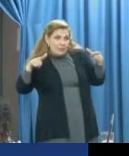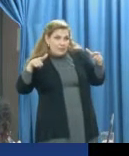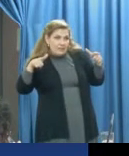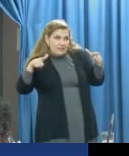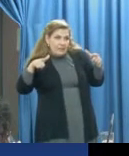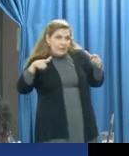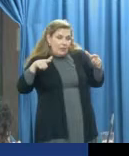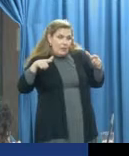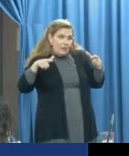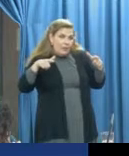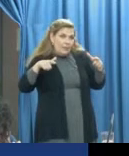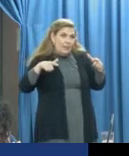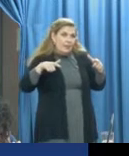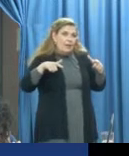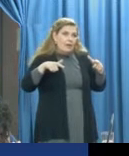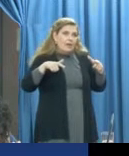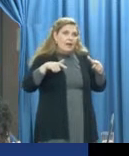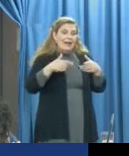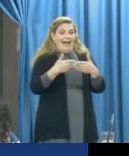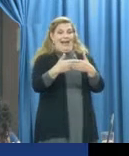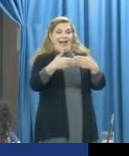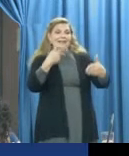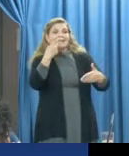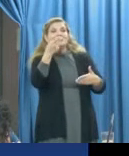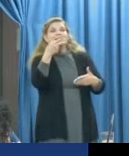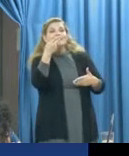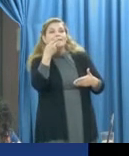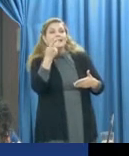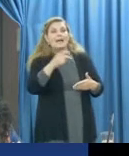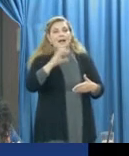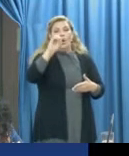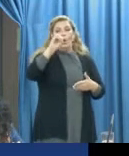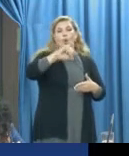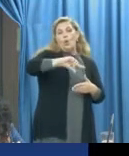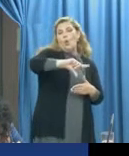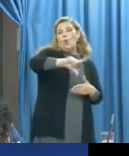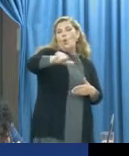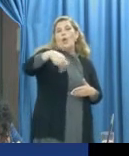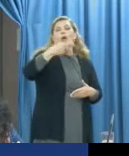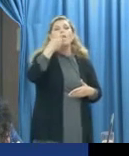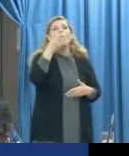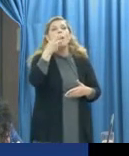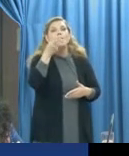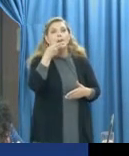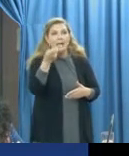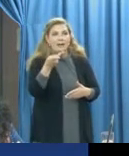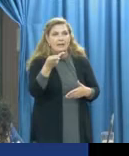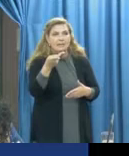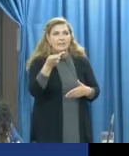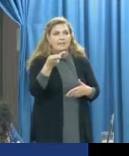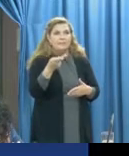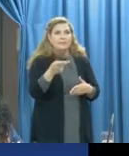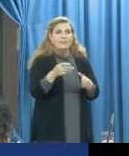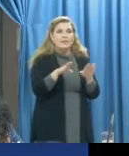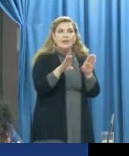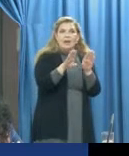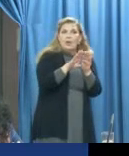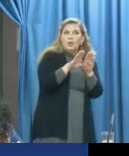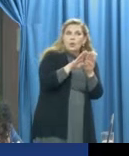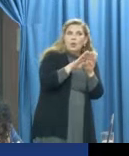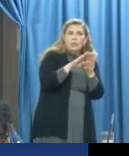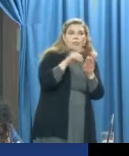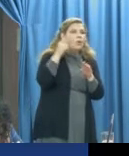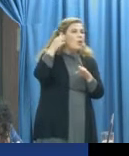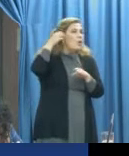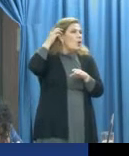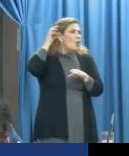lengua, o antes de hablar o después de hablar, ¿sí? Por cómo se conduce: